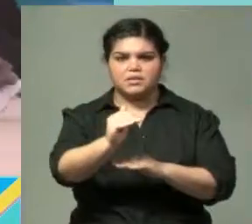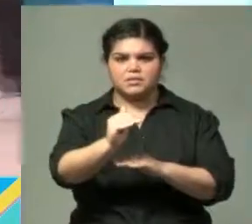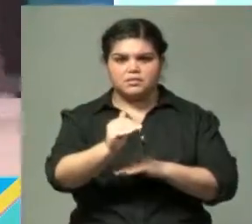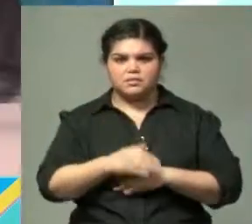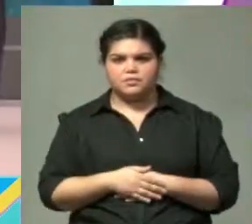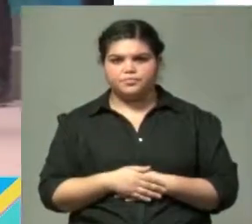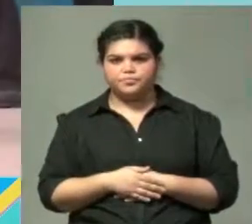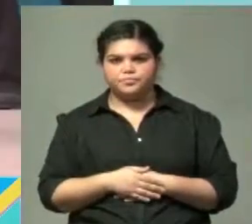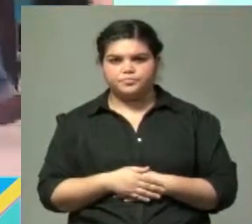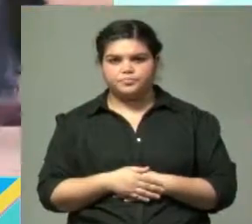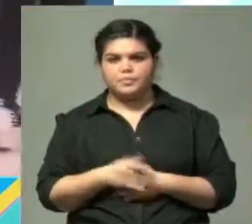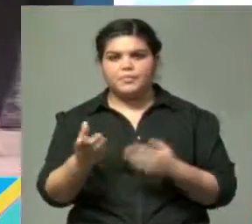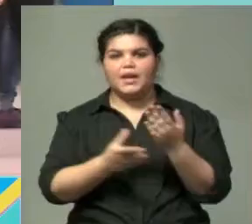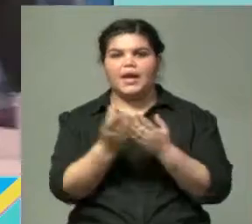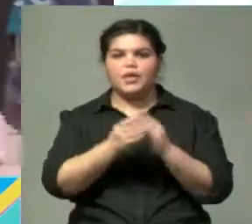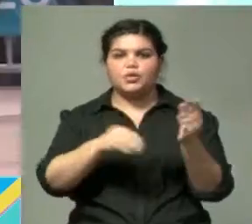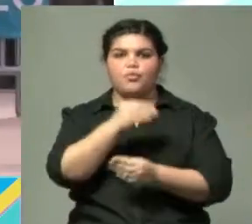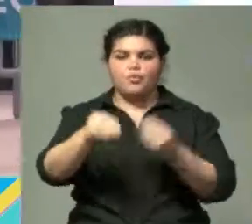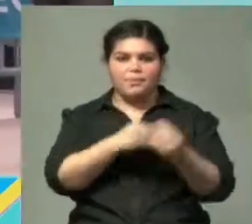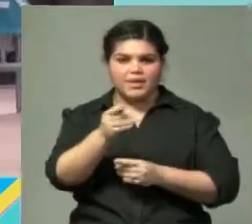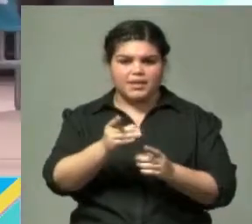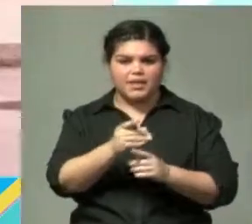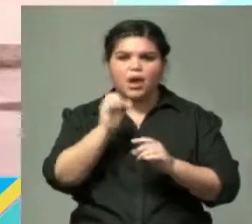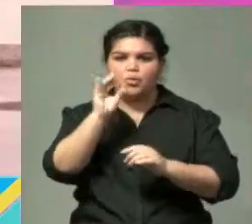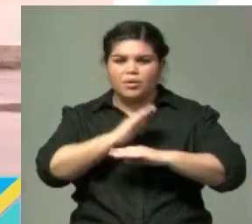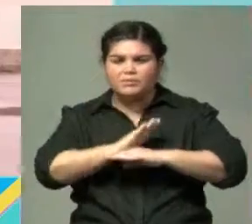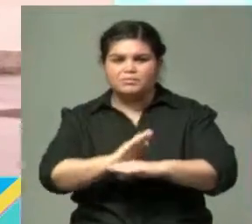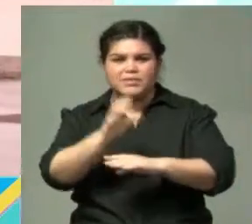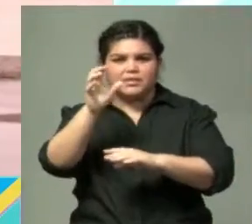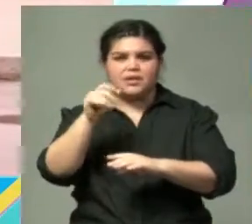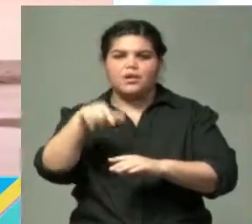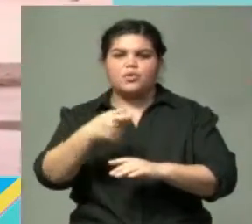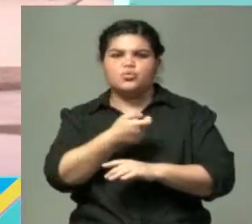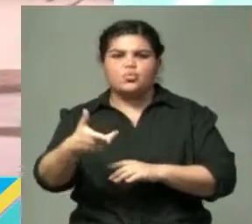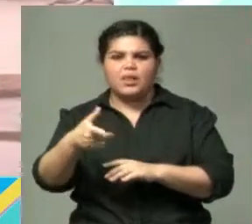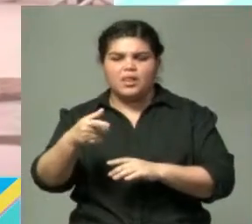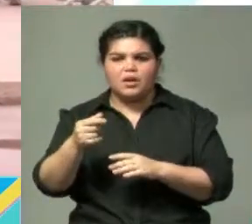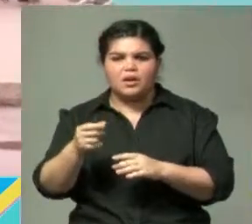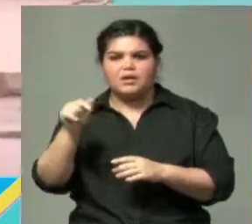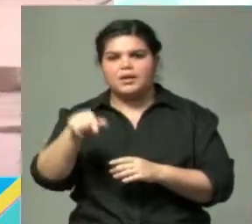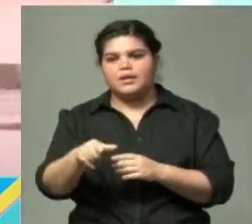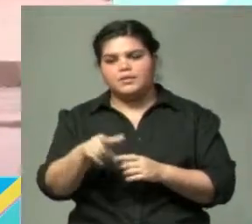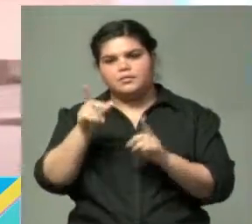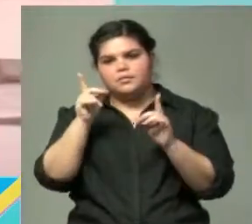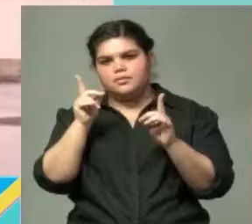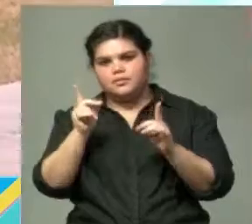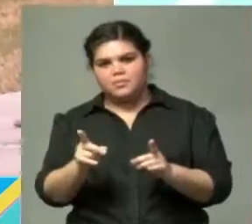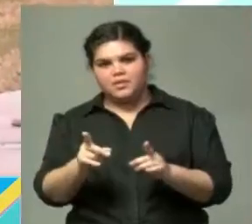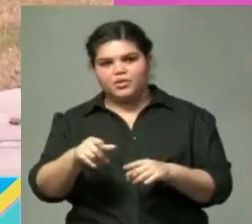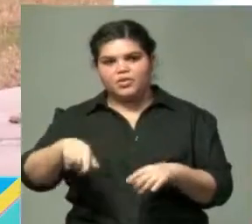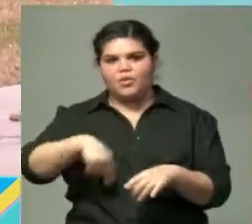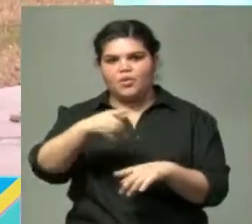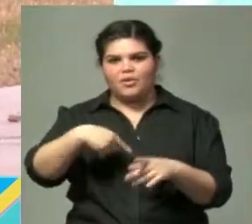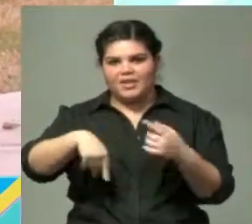queremos salarios que apenas nos permitan llegar a fin de mes, ¿no? O que estemos rebuscándonos todo el tiempo para ver cómo hacemos